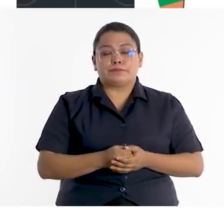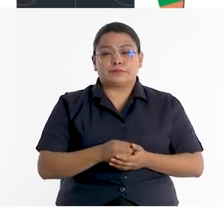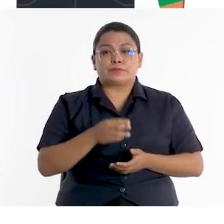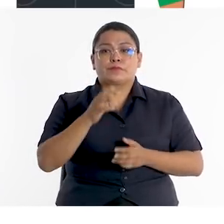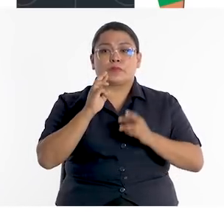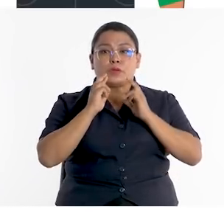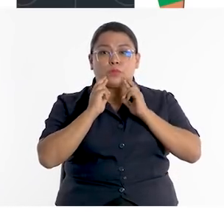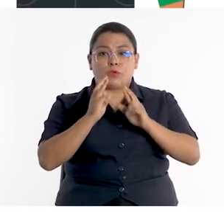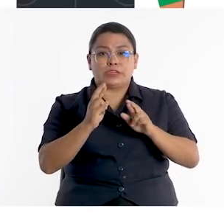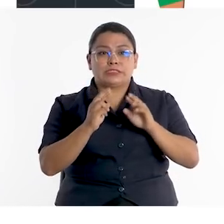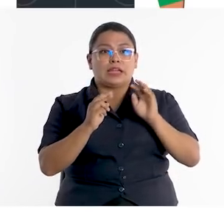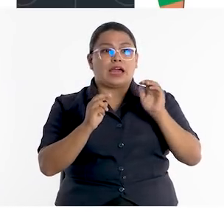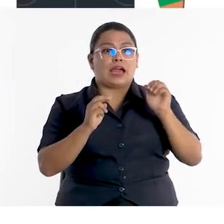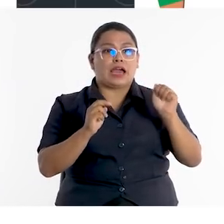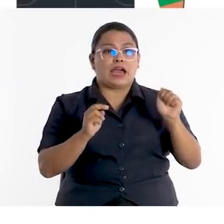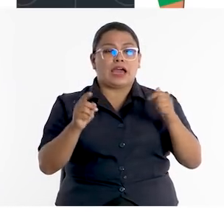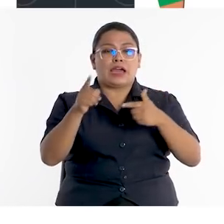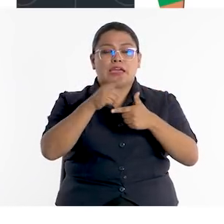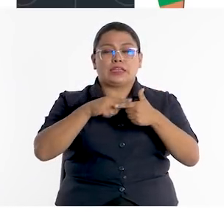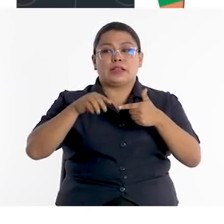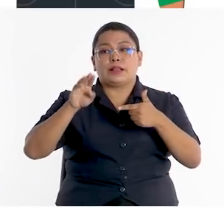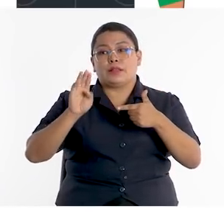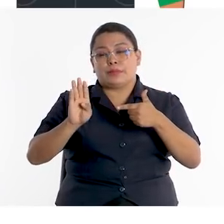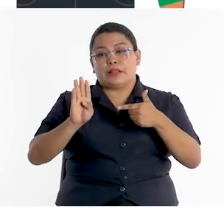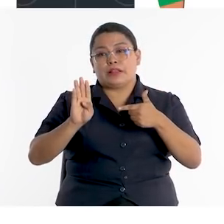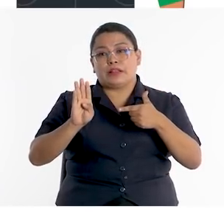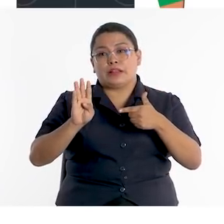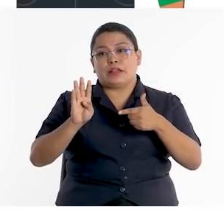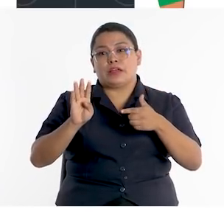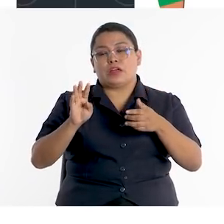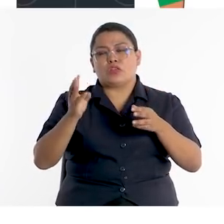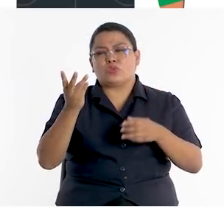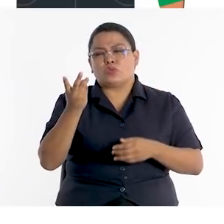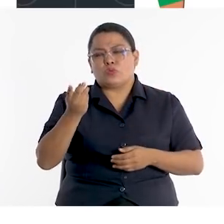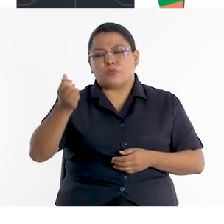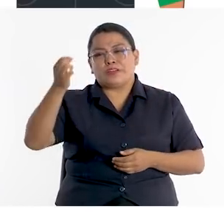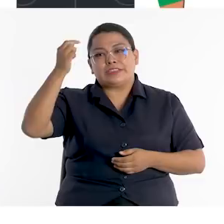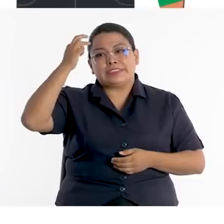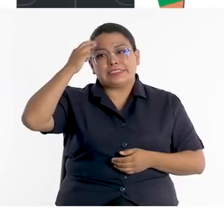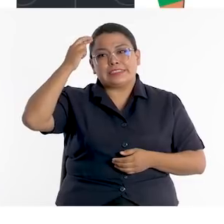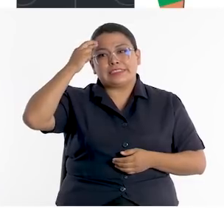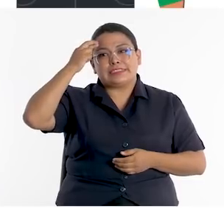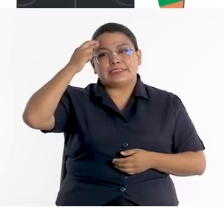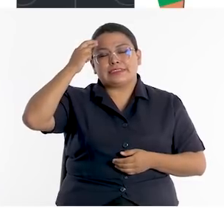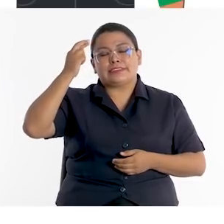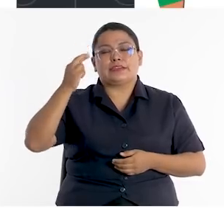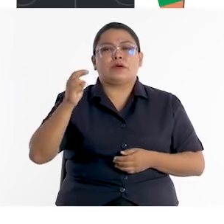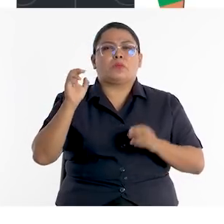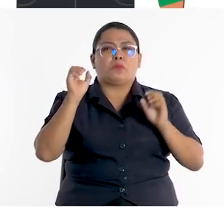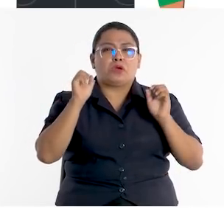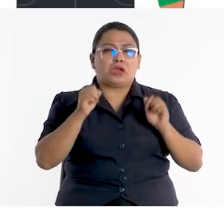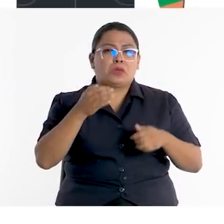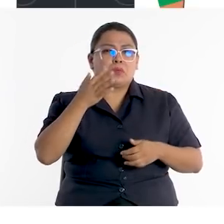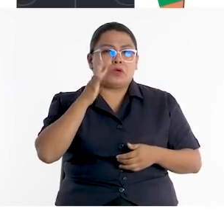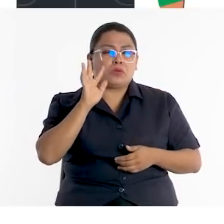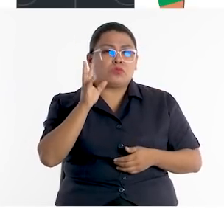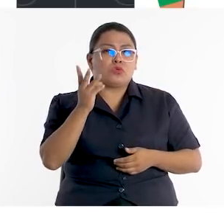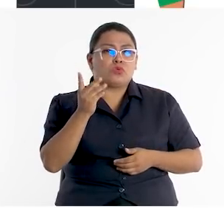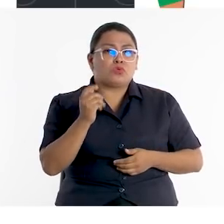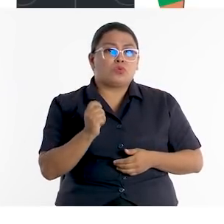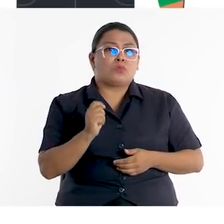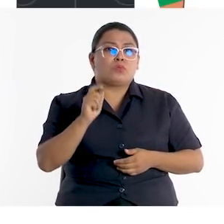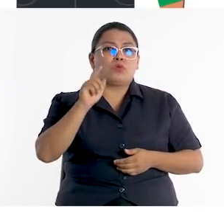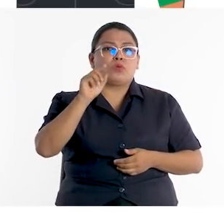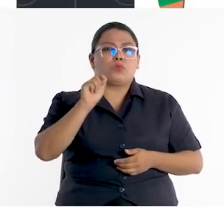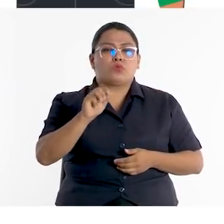cociente A entre B se le llama valor de la razón. Este puede ser un número